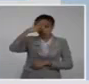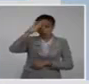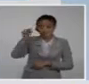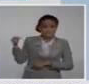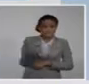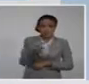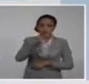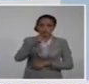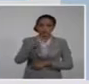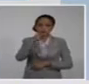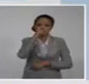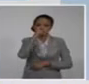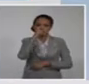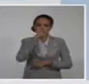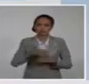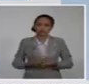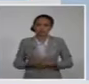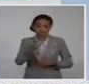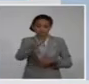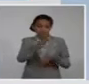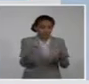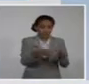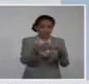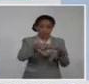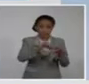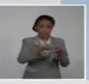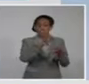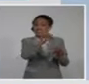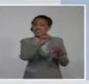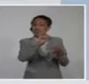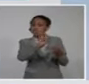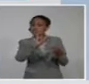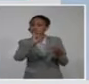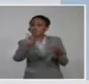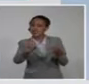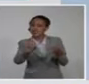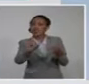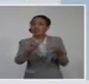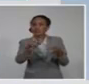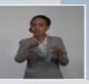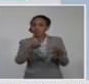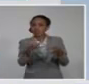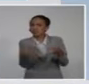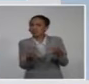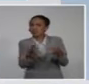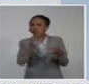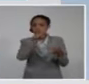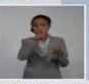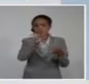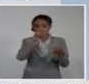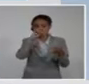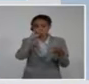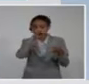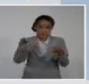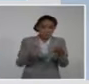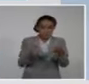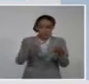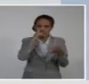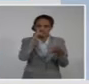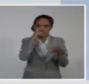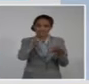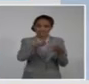años. Y de ellos, el 166 tienen 18 o menos años de